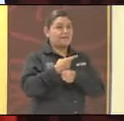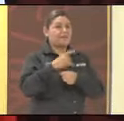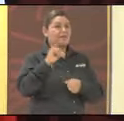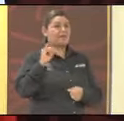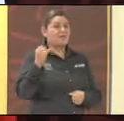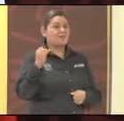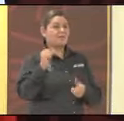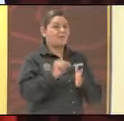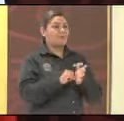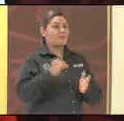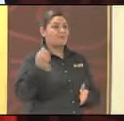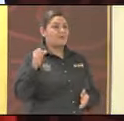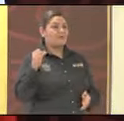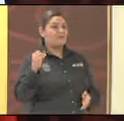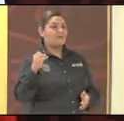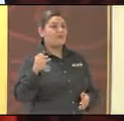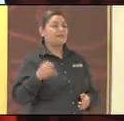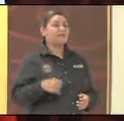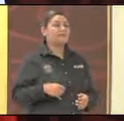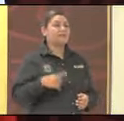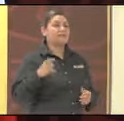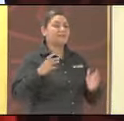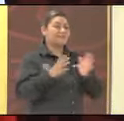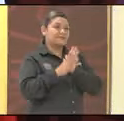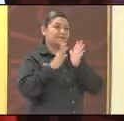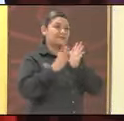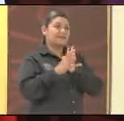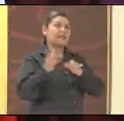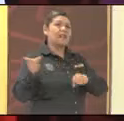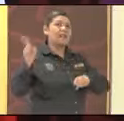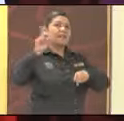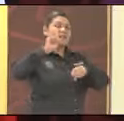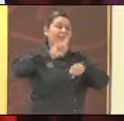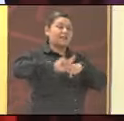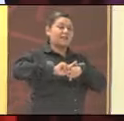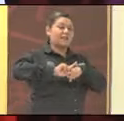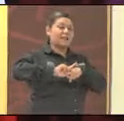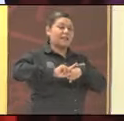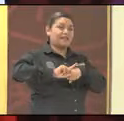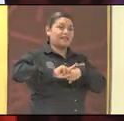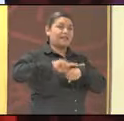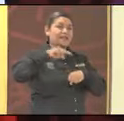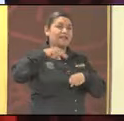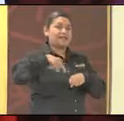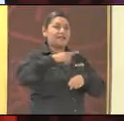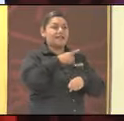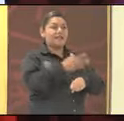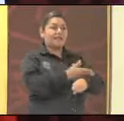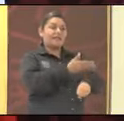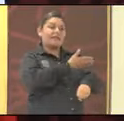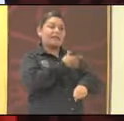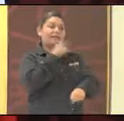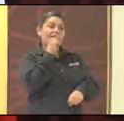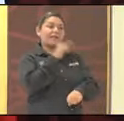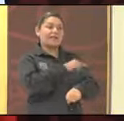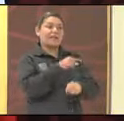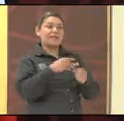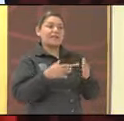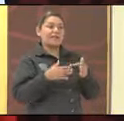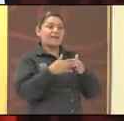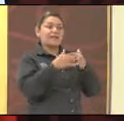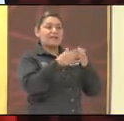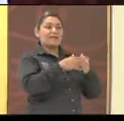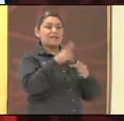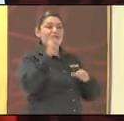1 de junio a celebrar el Día de la Marina aquí en Ciudad Madero, en la región